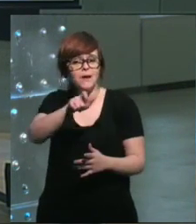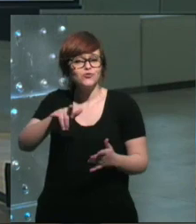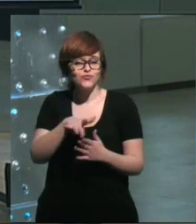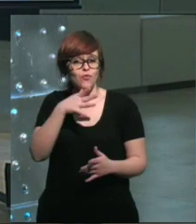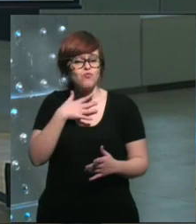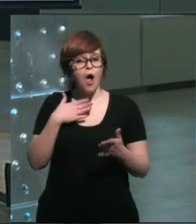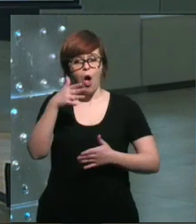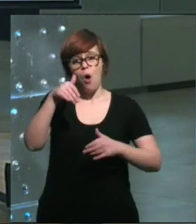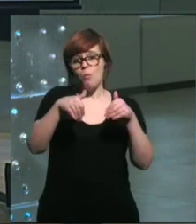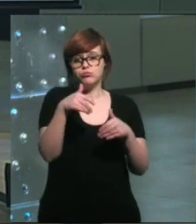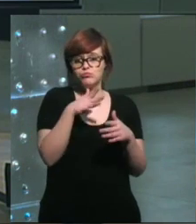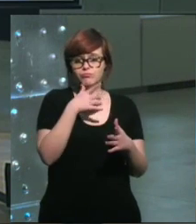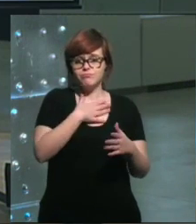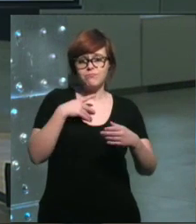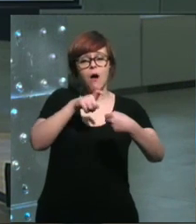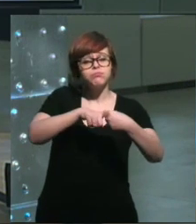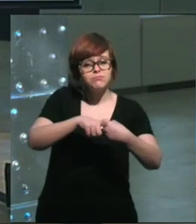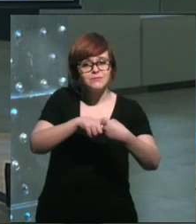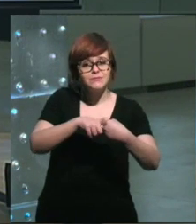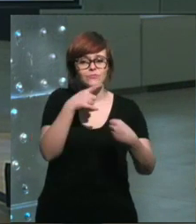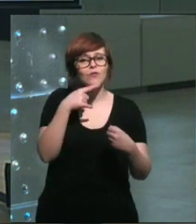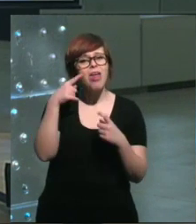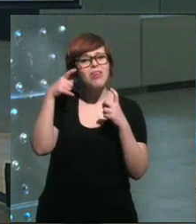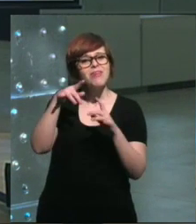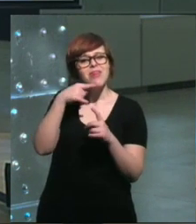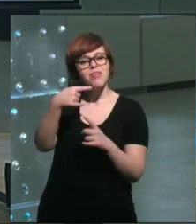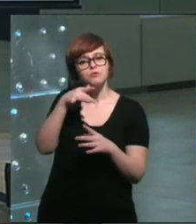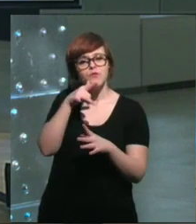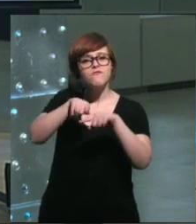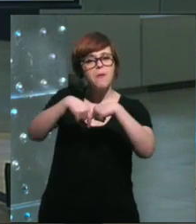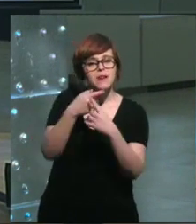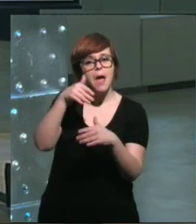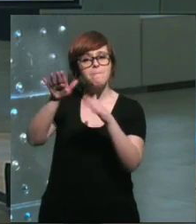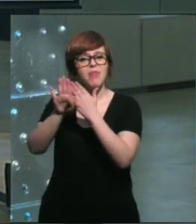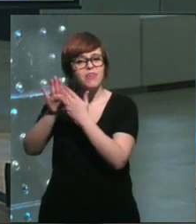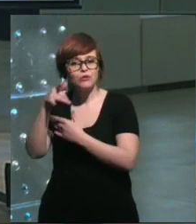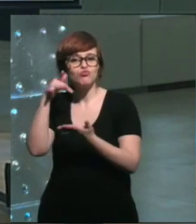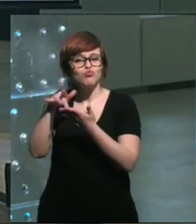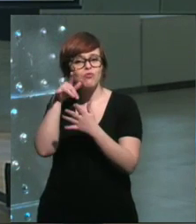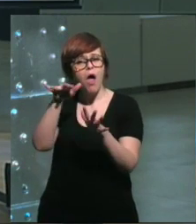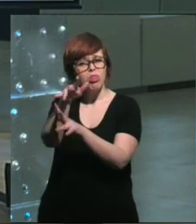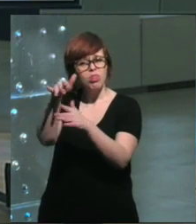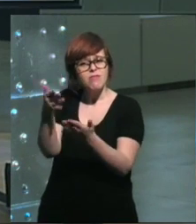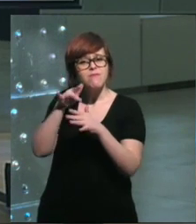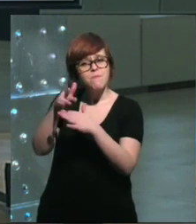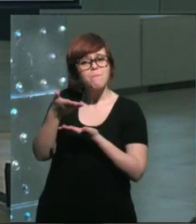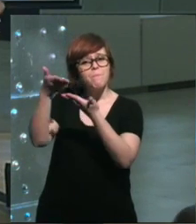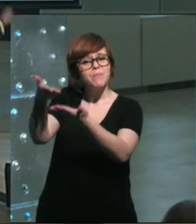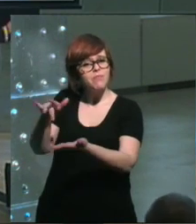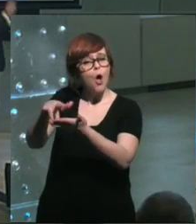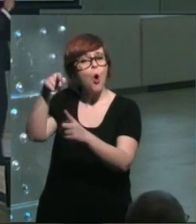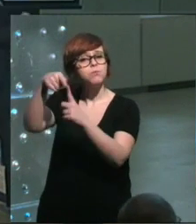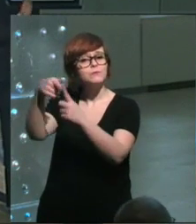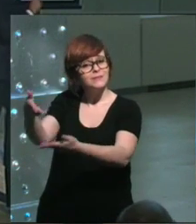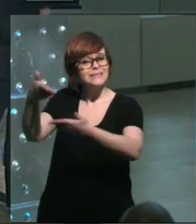simpatizantes nuestros, a los cuales les pedíamos que convocaran a sus vecinos, a sus familiares, y le fueran ellos mismos a hablar de nuestro candidato. Sabíamos